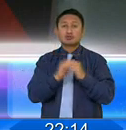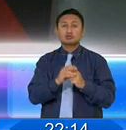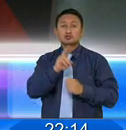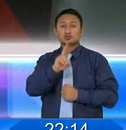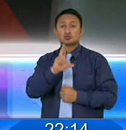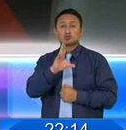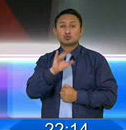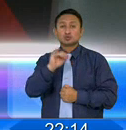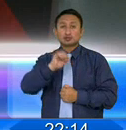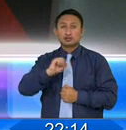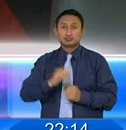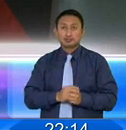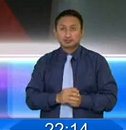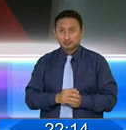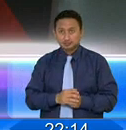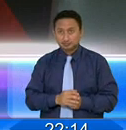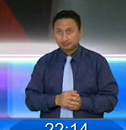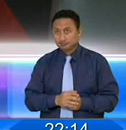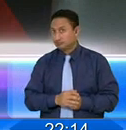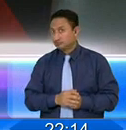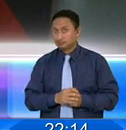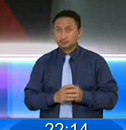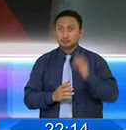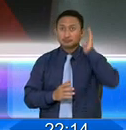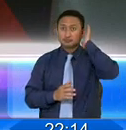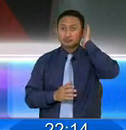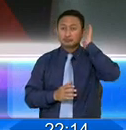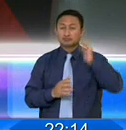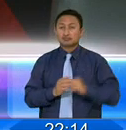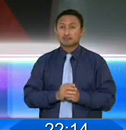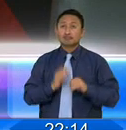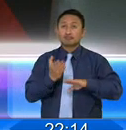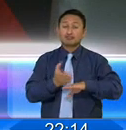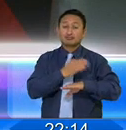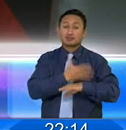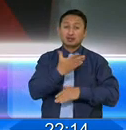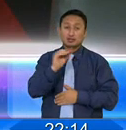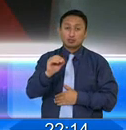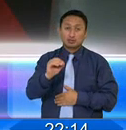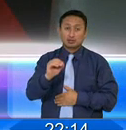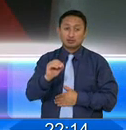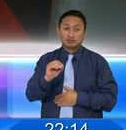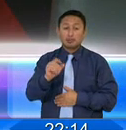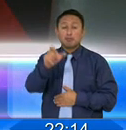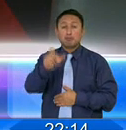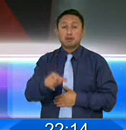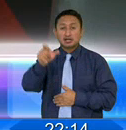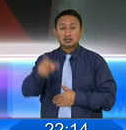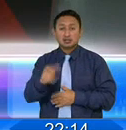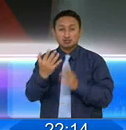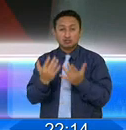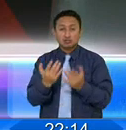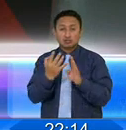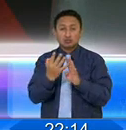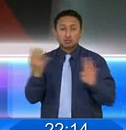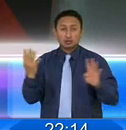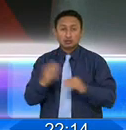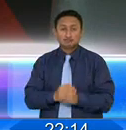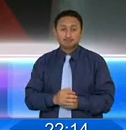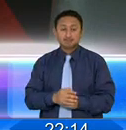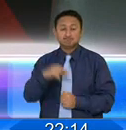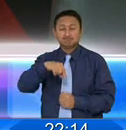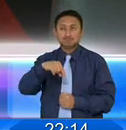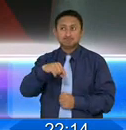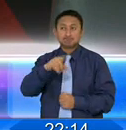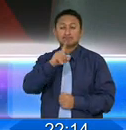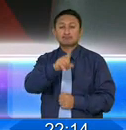del 97%. En las últimas semanas se reportó el máximo número de personas en lista de espera. Tuvimos alrededor